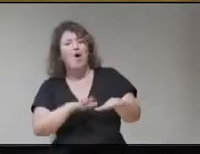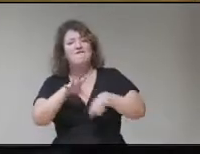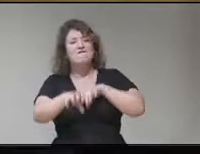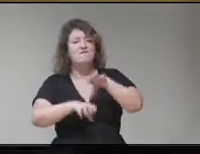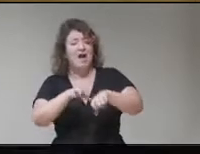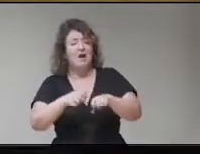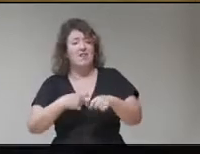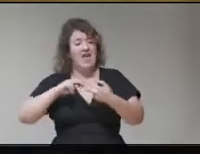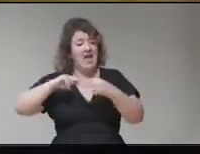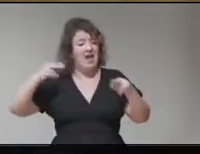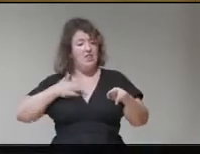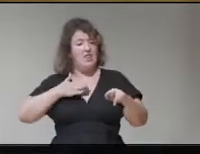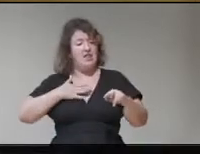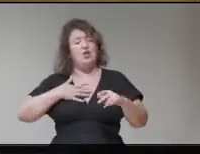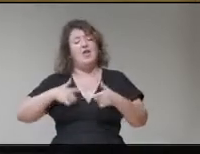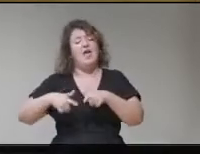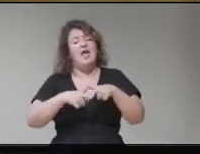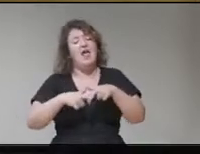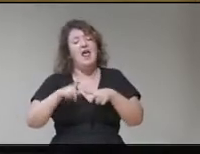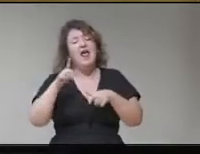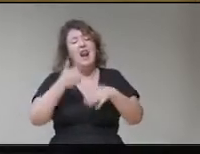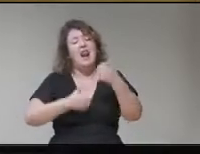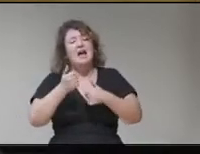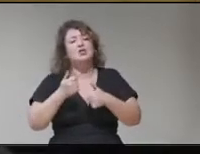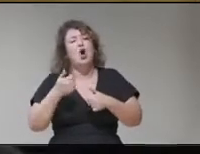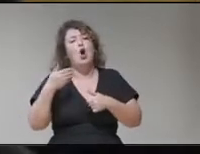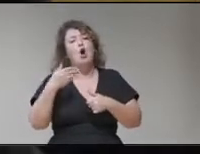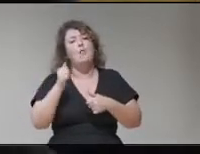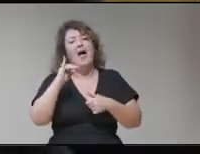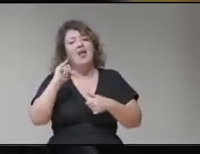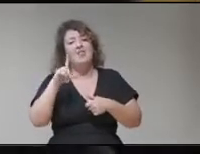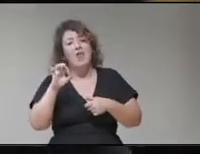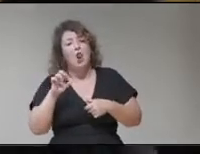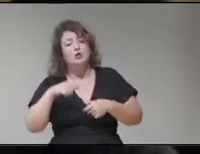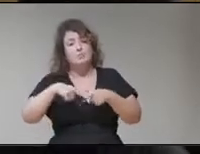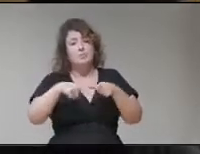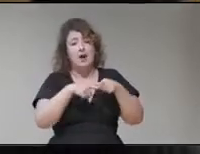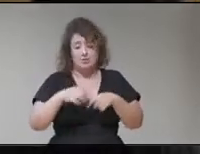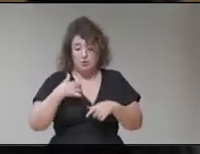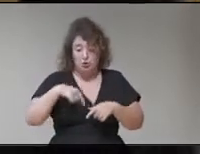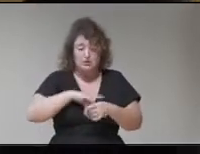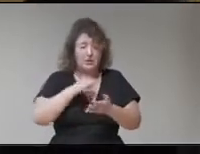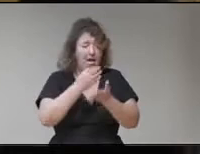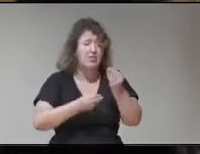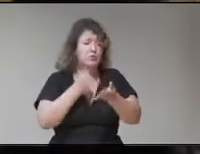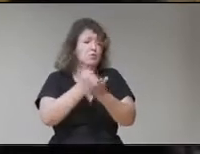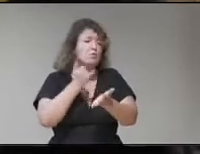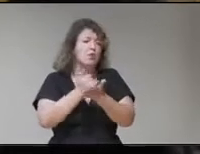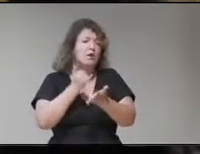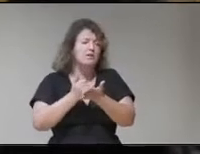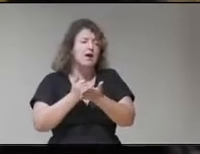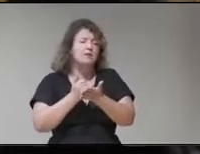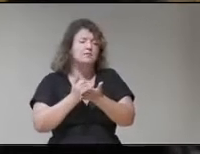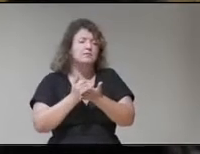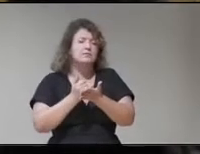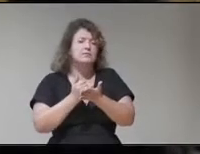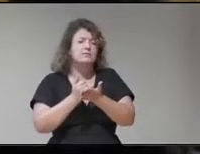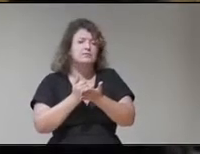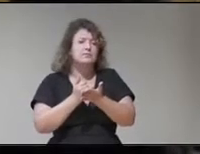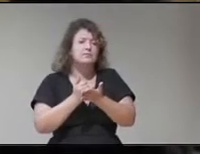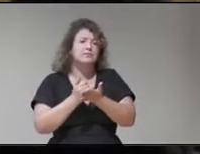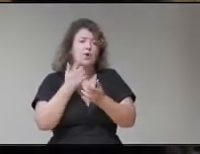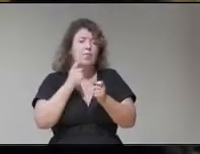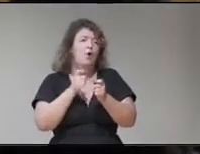genoma de los lactobacilos vaginales. E incluso hicimos un experimento que era un tiro a larga